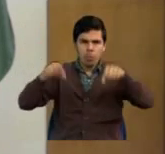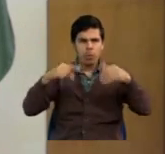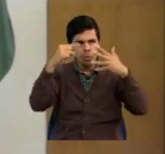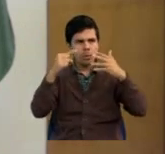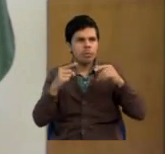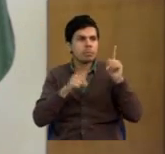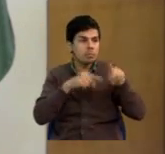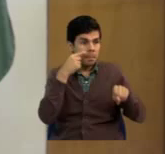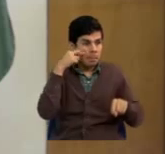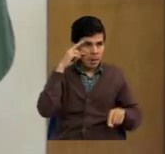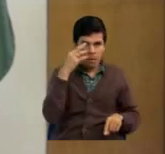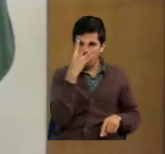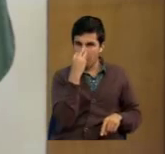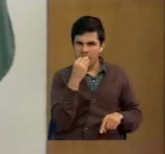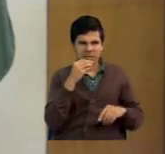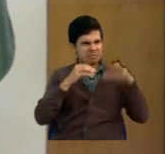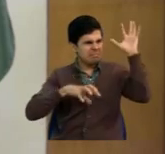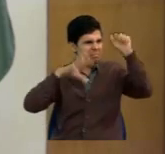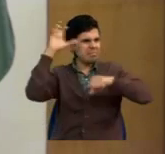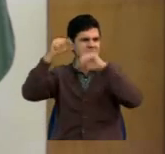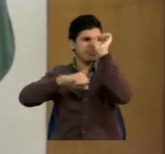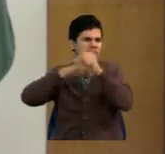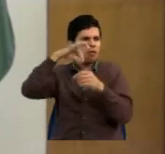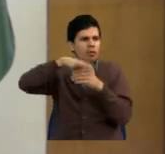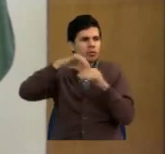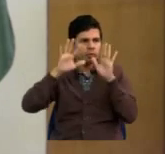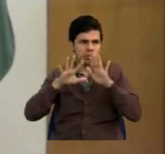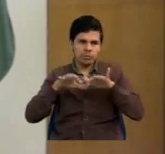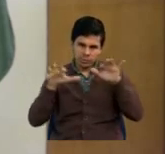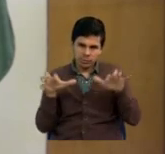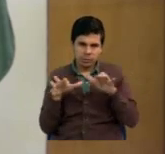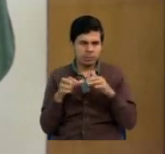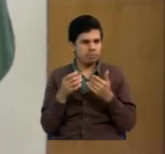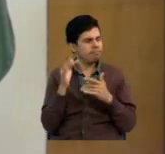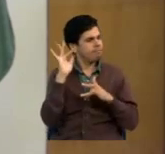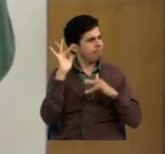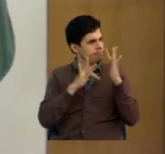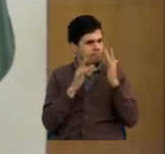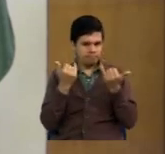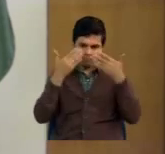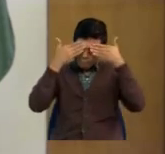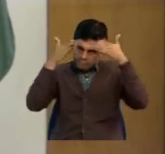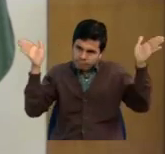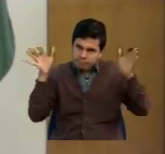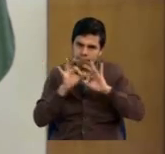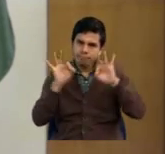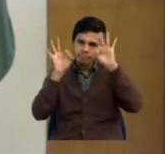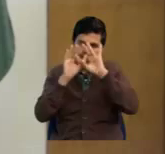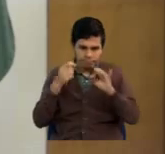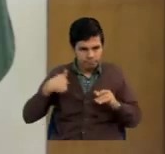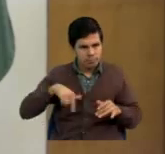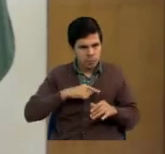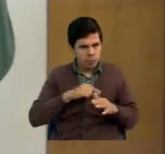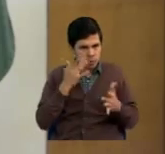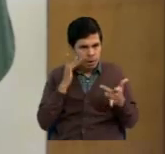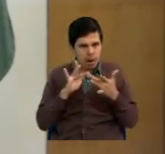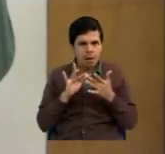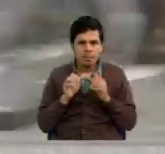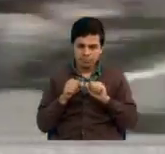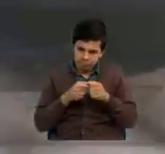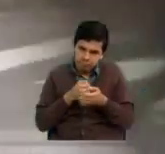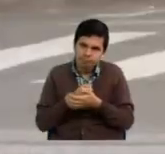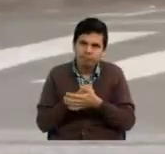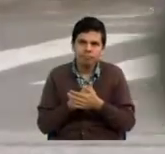que se presentan cuando se dan esta clase de datos electorales y que en realidad no deberían darse en una democracia como la nuestra, que debería ser una democracia